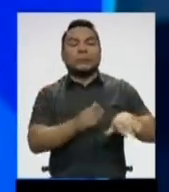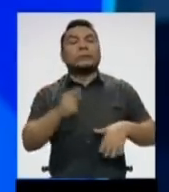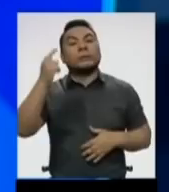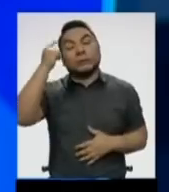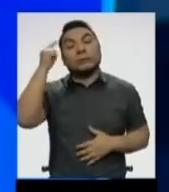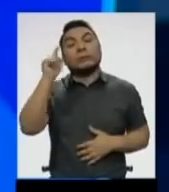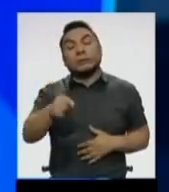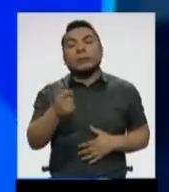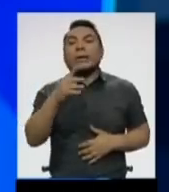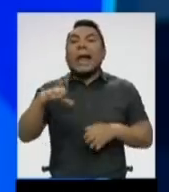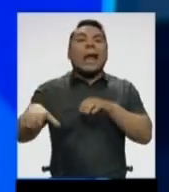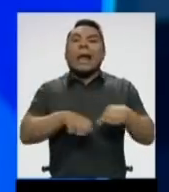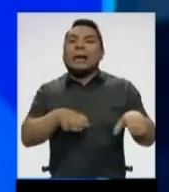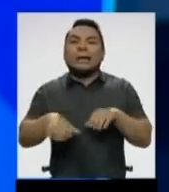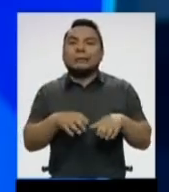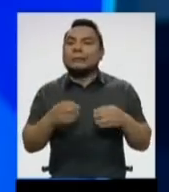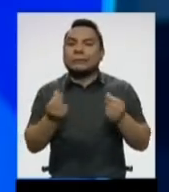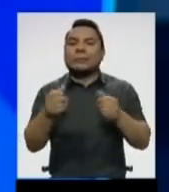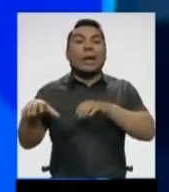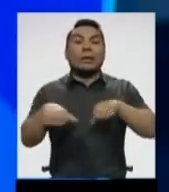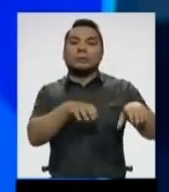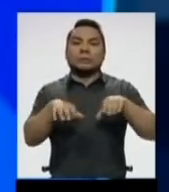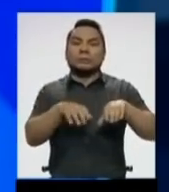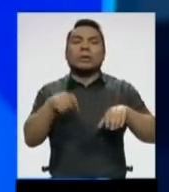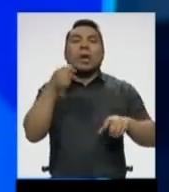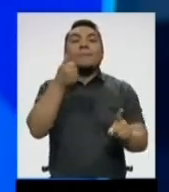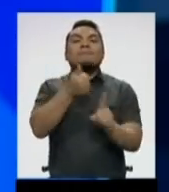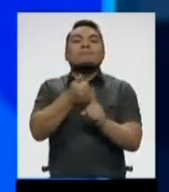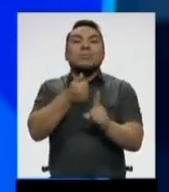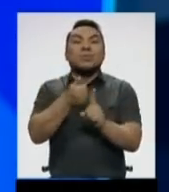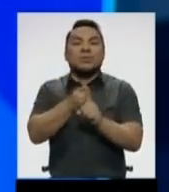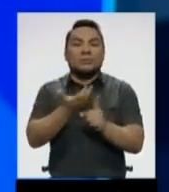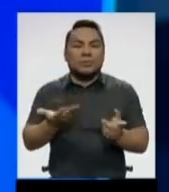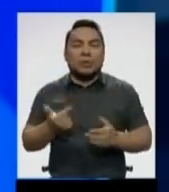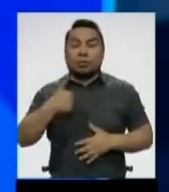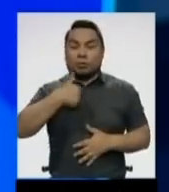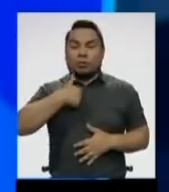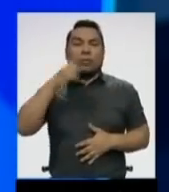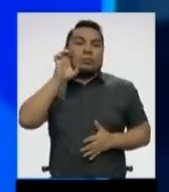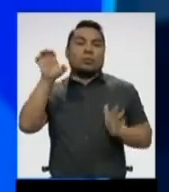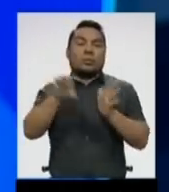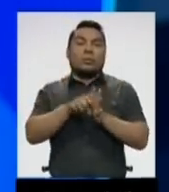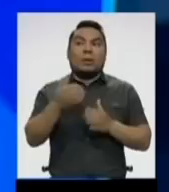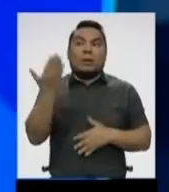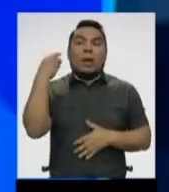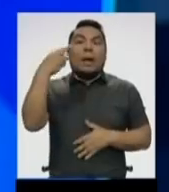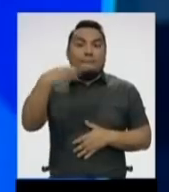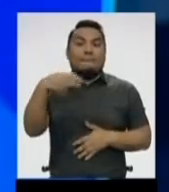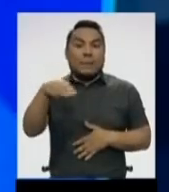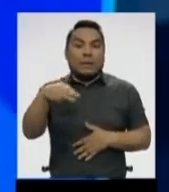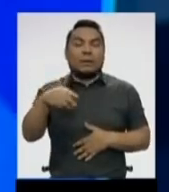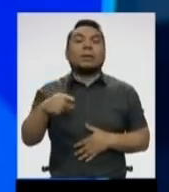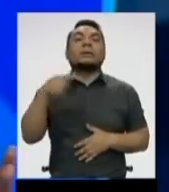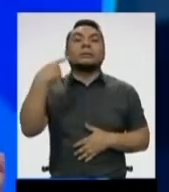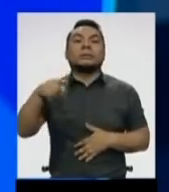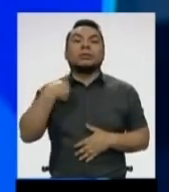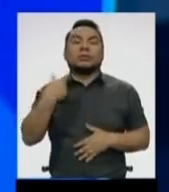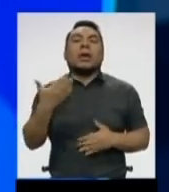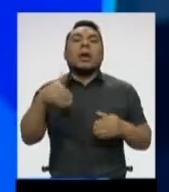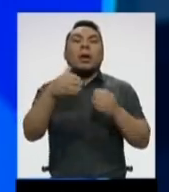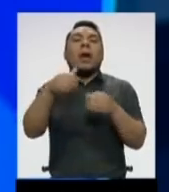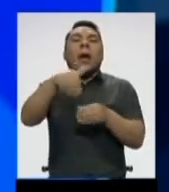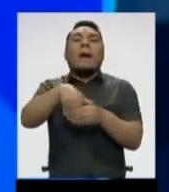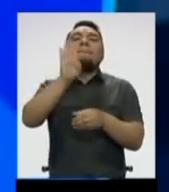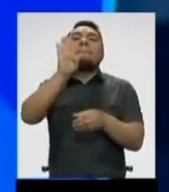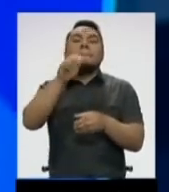ser un accionar, y un accionar propio. Yo, por ejemplo, el día martes voy a abrir mis cuentas de campaña